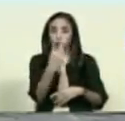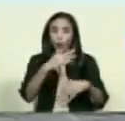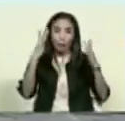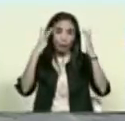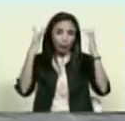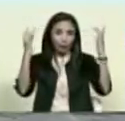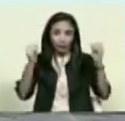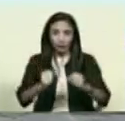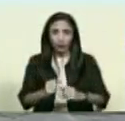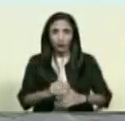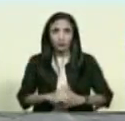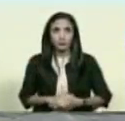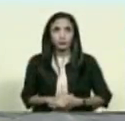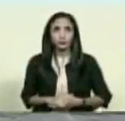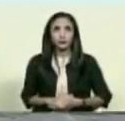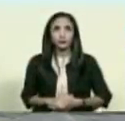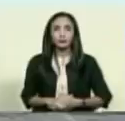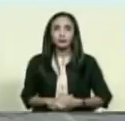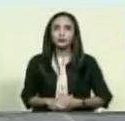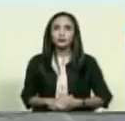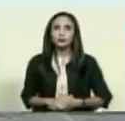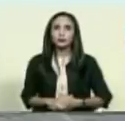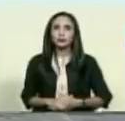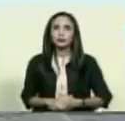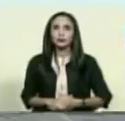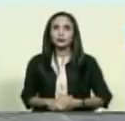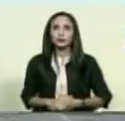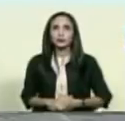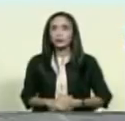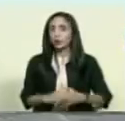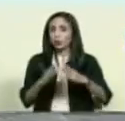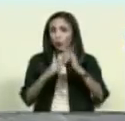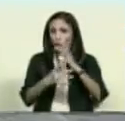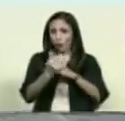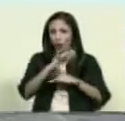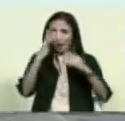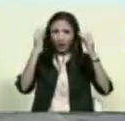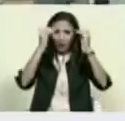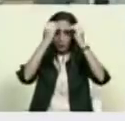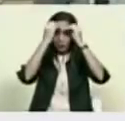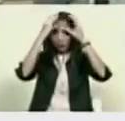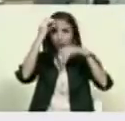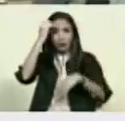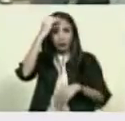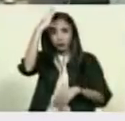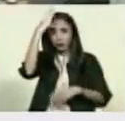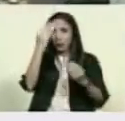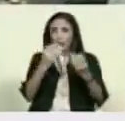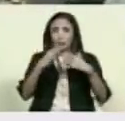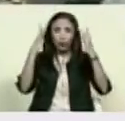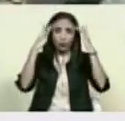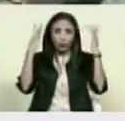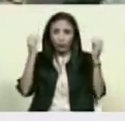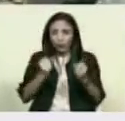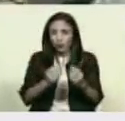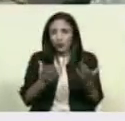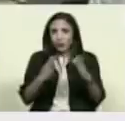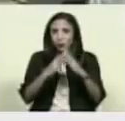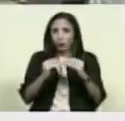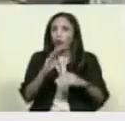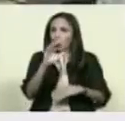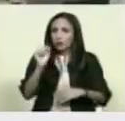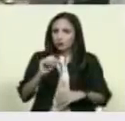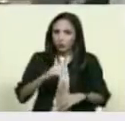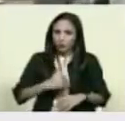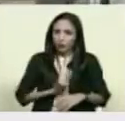el Estado Mayor de la Juventud presente, lo tenemos todos. Ya arrancamos, arrancamos bien. Demostramos que era